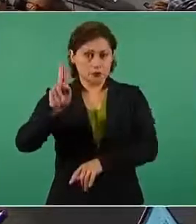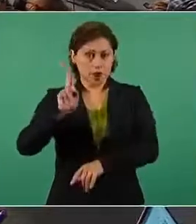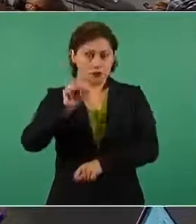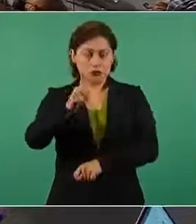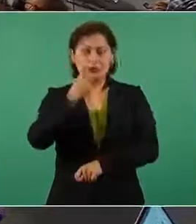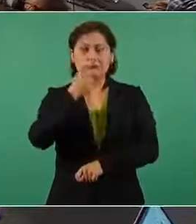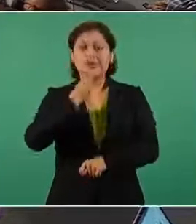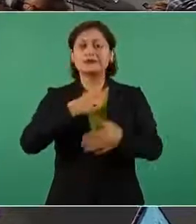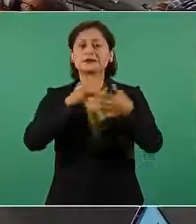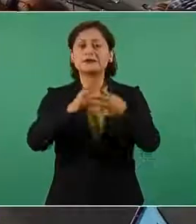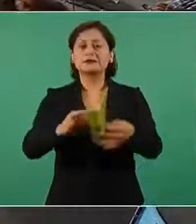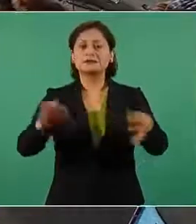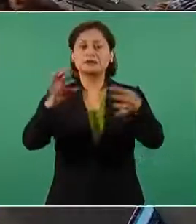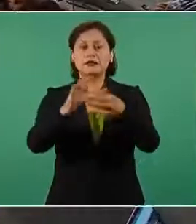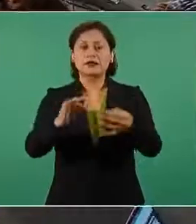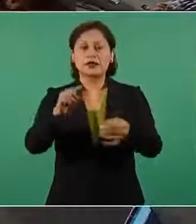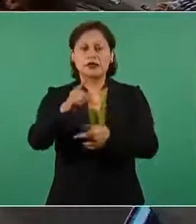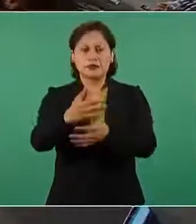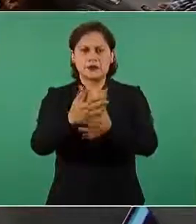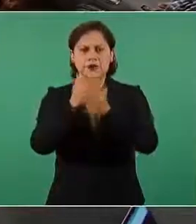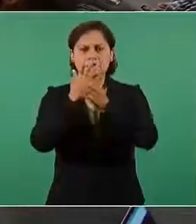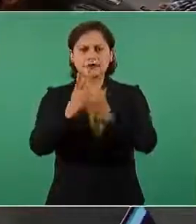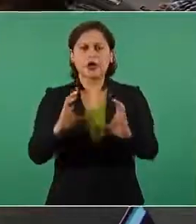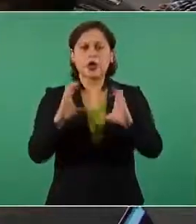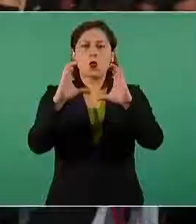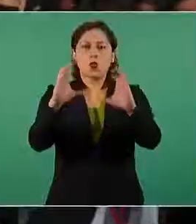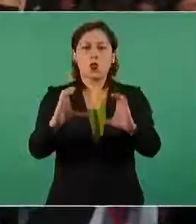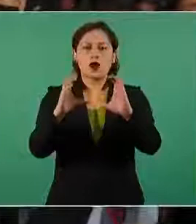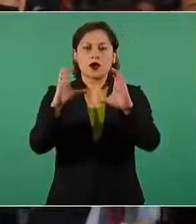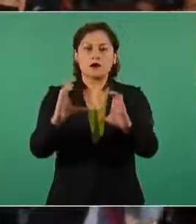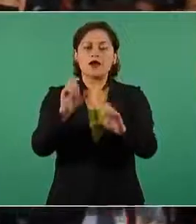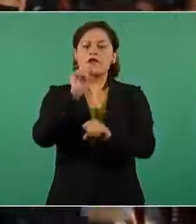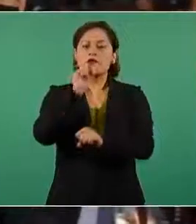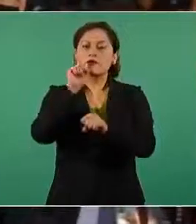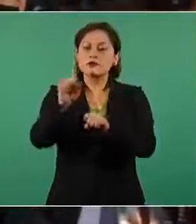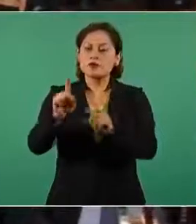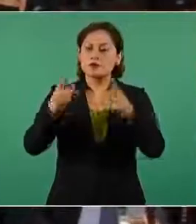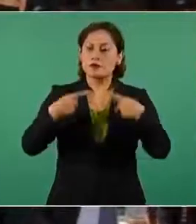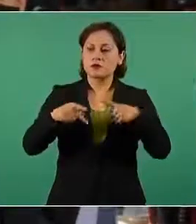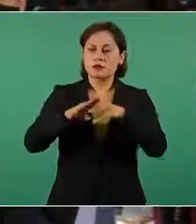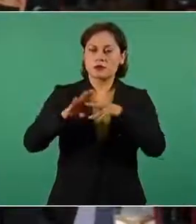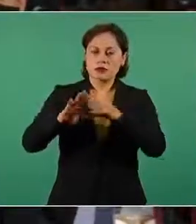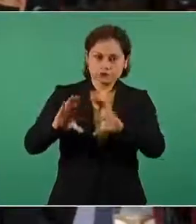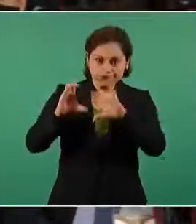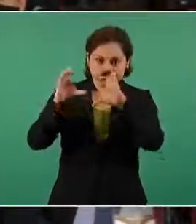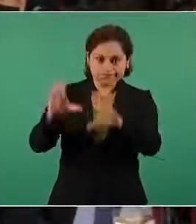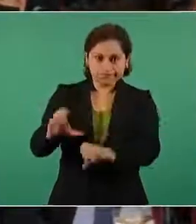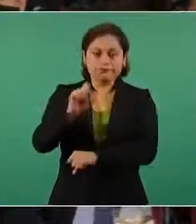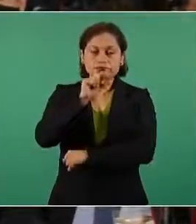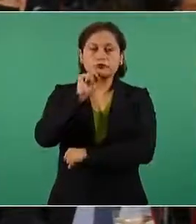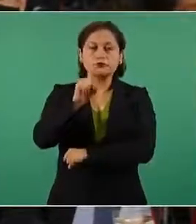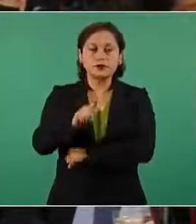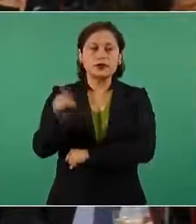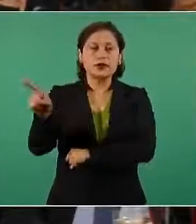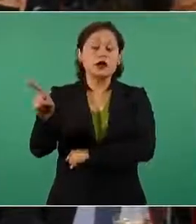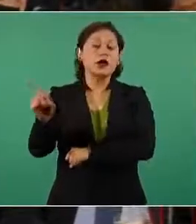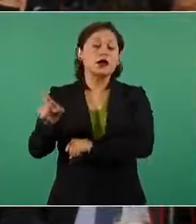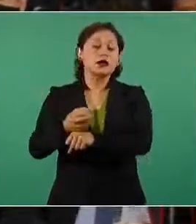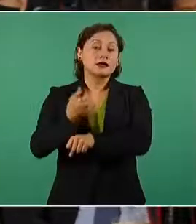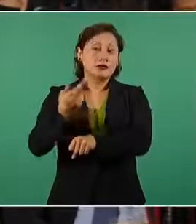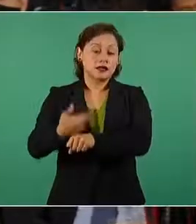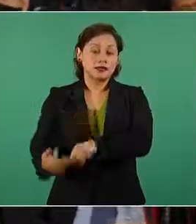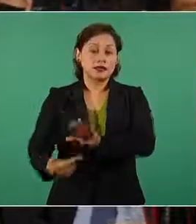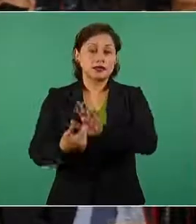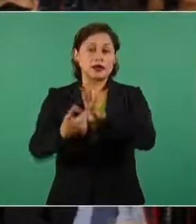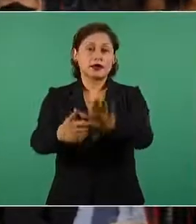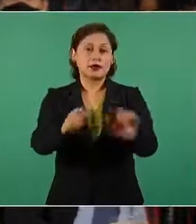que tener cuidado y cuidar a los migrantes, y el propio canciller presentaba unas láminas en donde informaba que se había rescatado